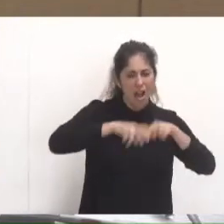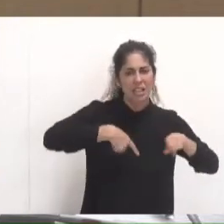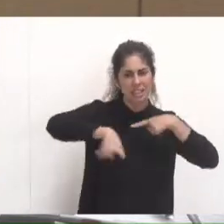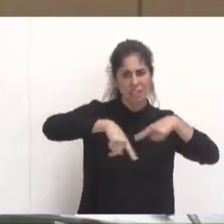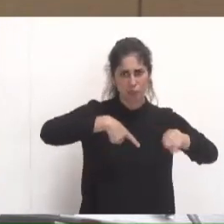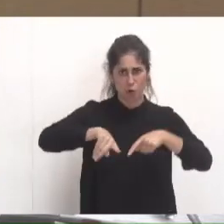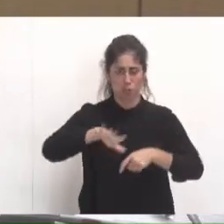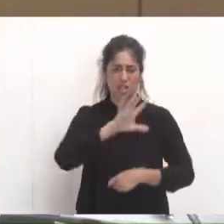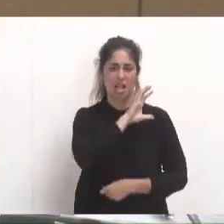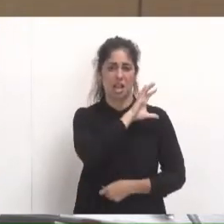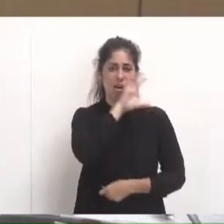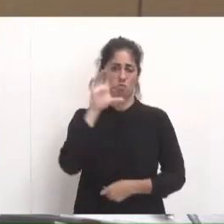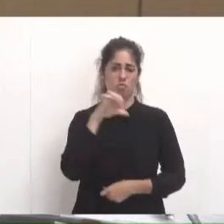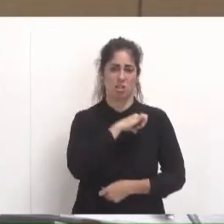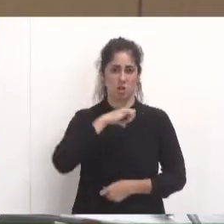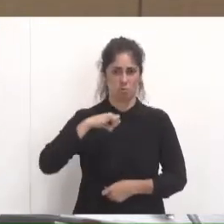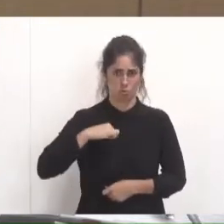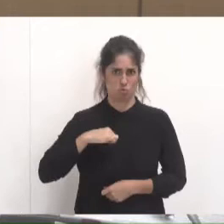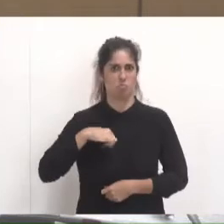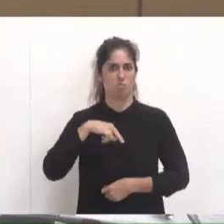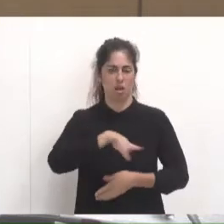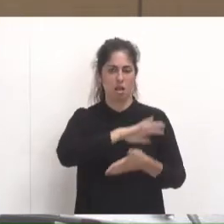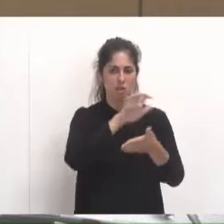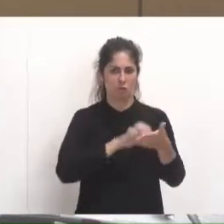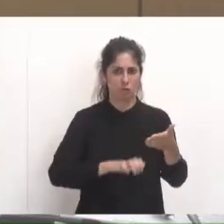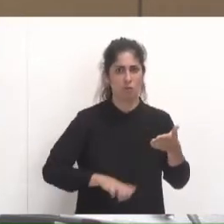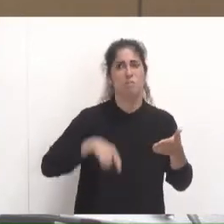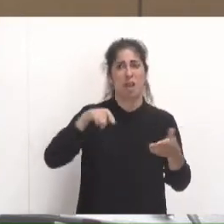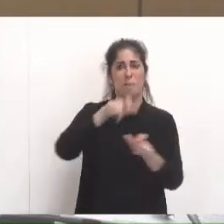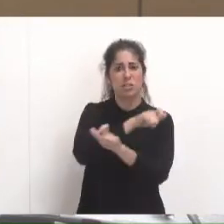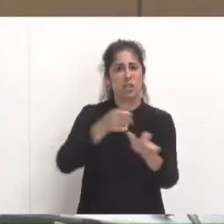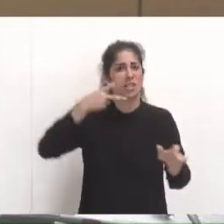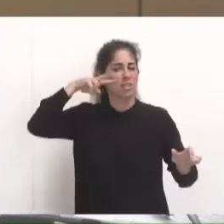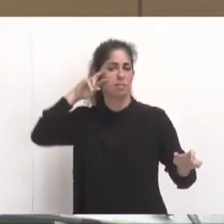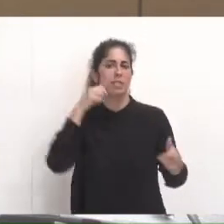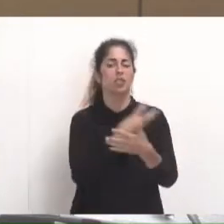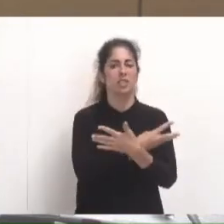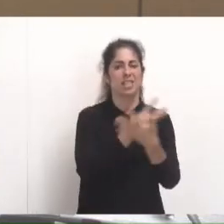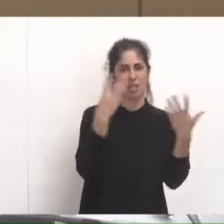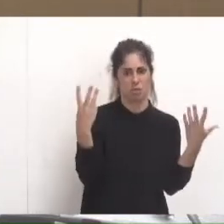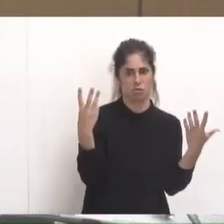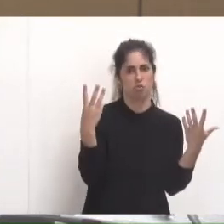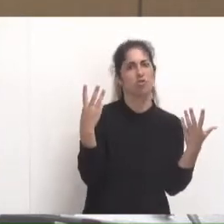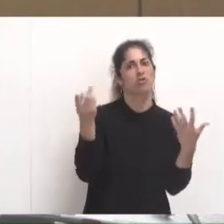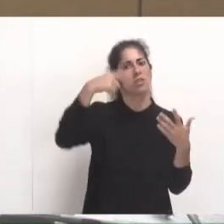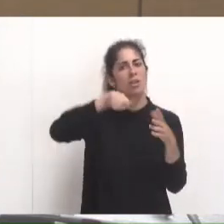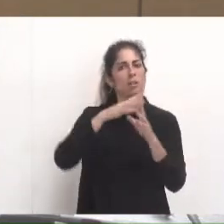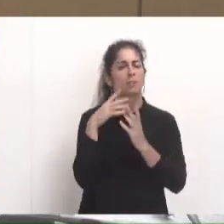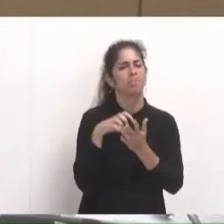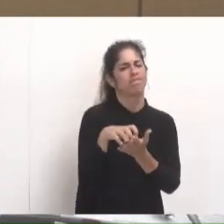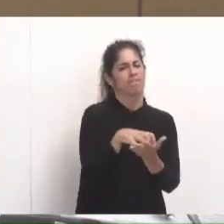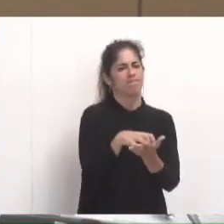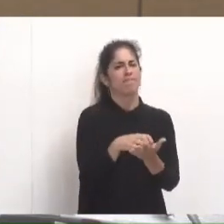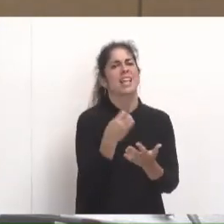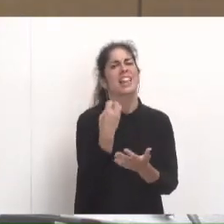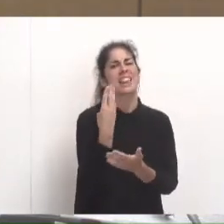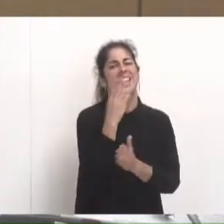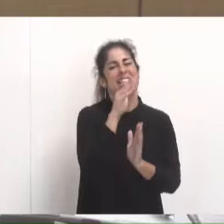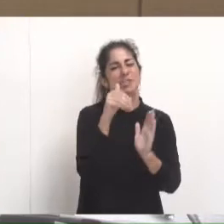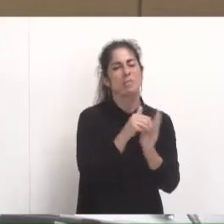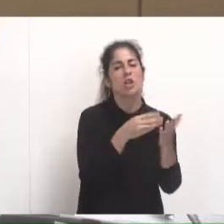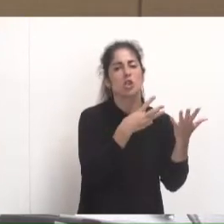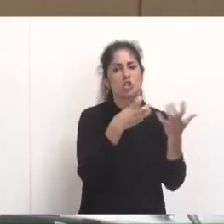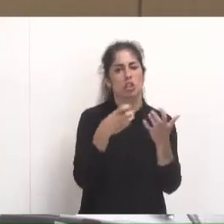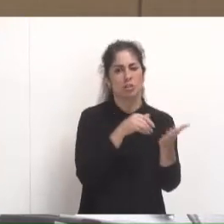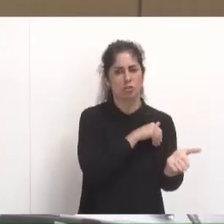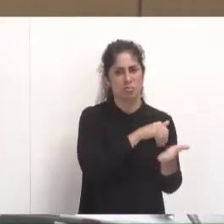autónoma, que se nutre de las aportaciones de 18 expertos y que pone en duda la conveniencia de destinar 3.800 millones de euros